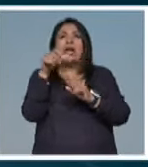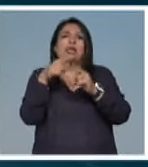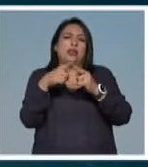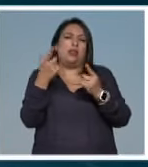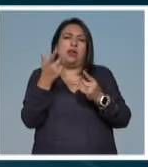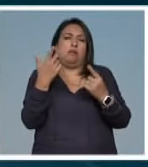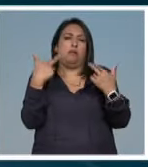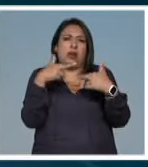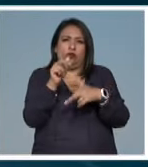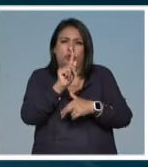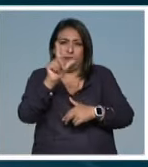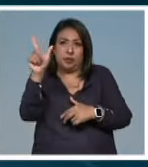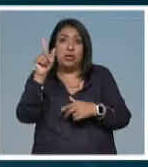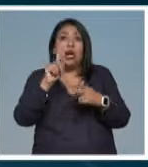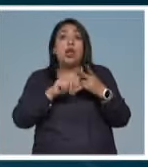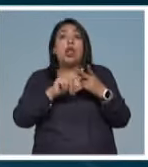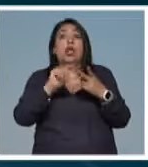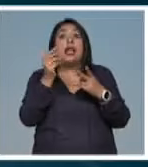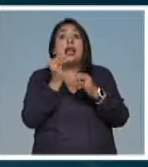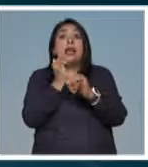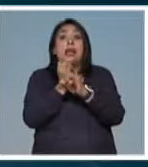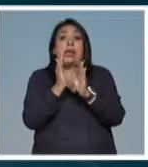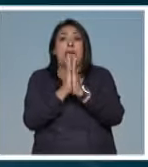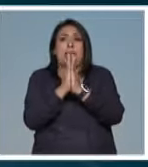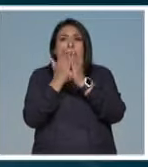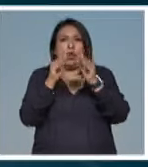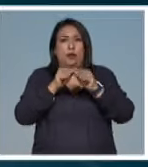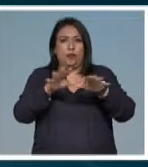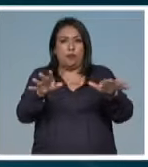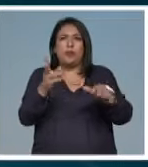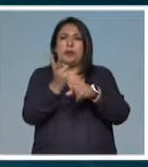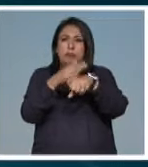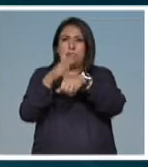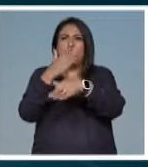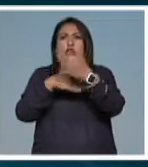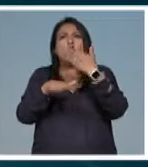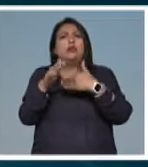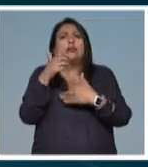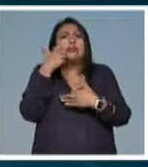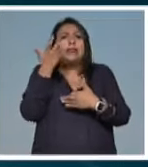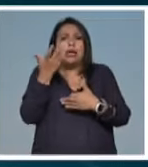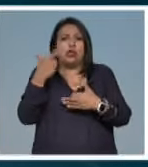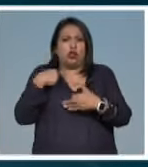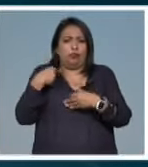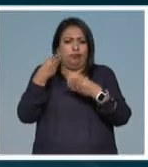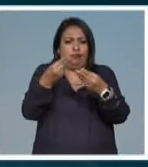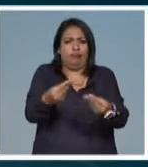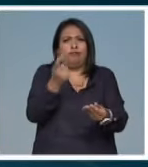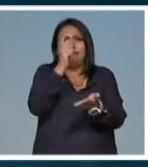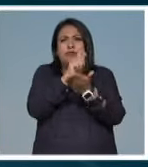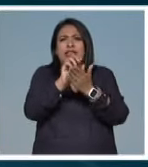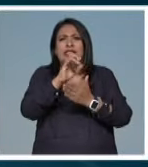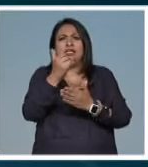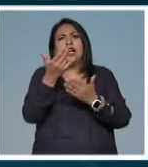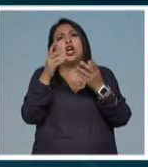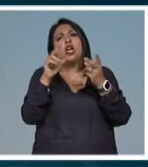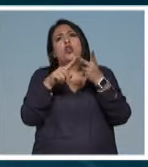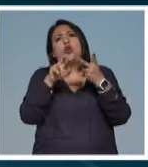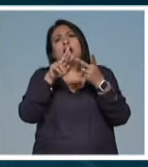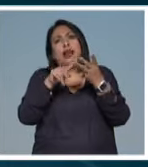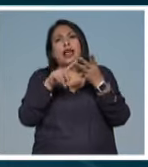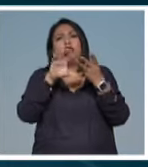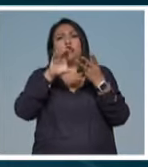público académico especializado y libro electrónico de divulgación que convoca a todos aquellos que desean postularse con un ensayo, relato, crónica